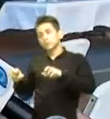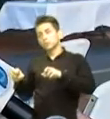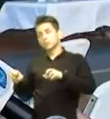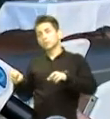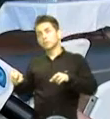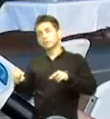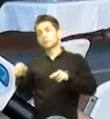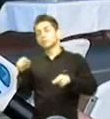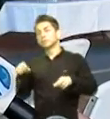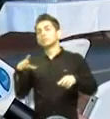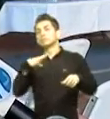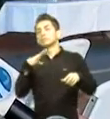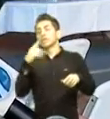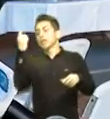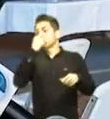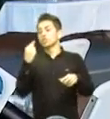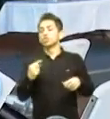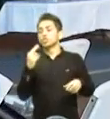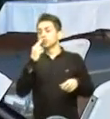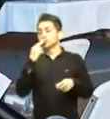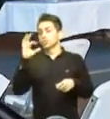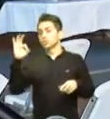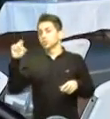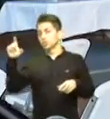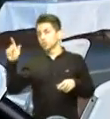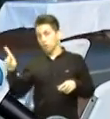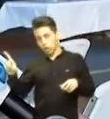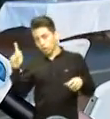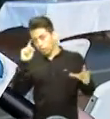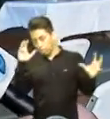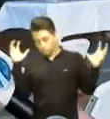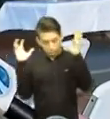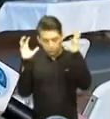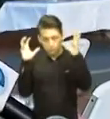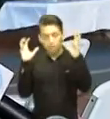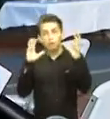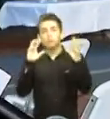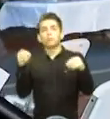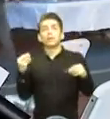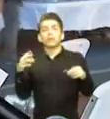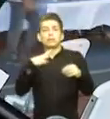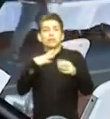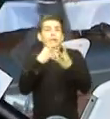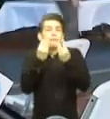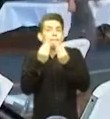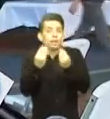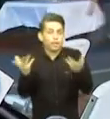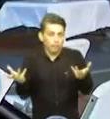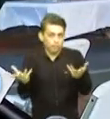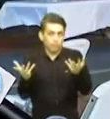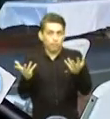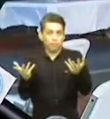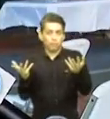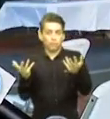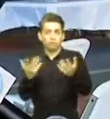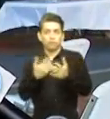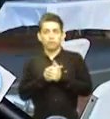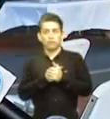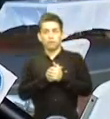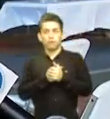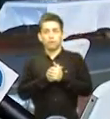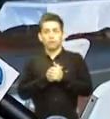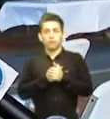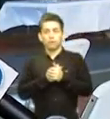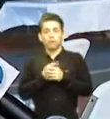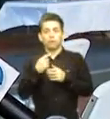shock postraumático. Tienen miedo, tienen mucho miedo. Tienen miedo tanto a nivel